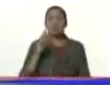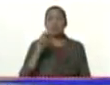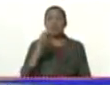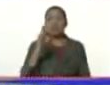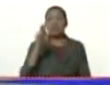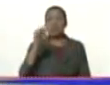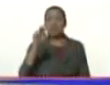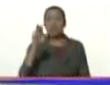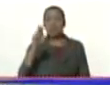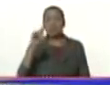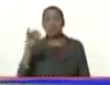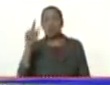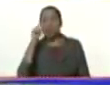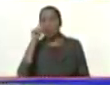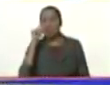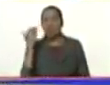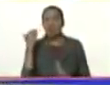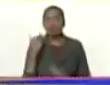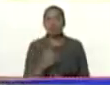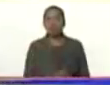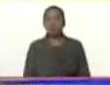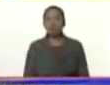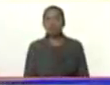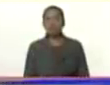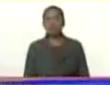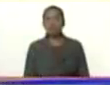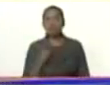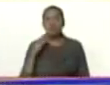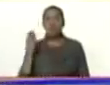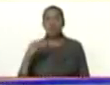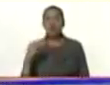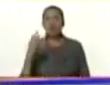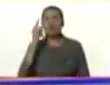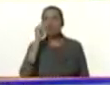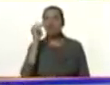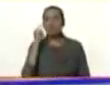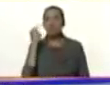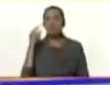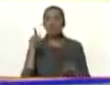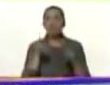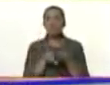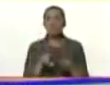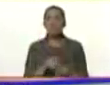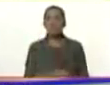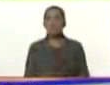Kennedy Morales. Jóvenes, muchachas,